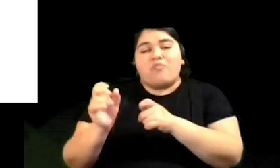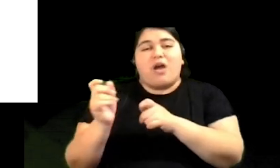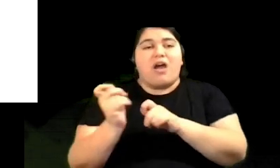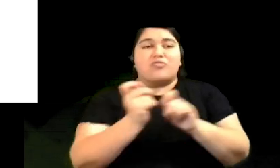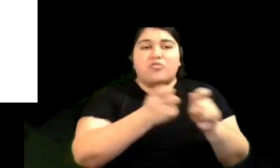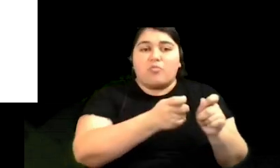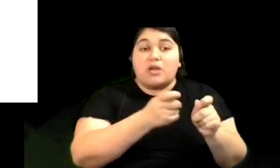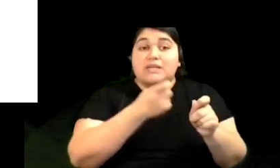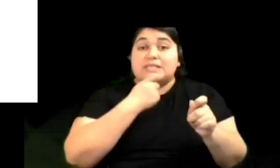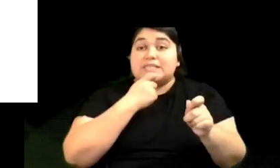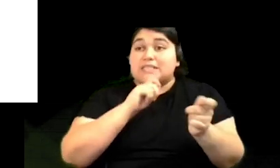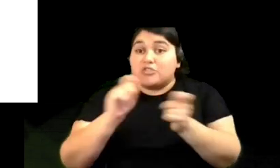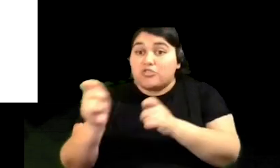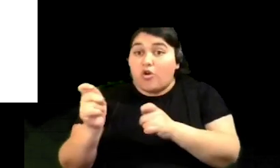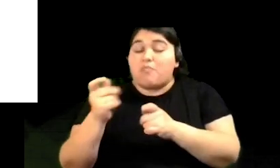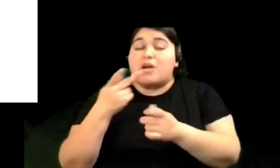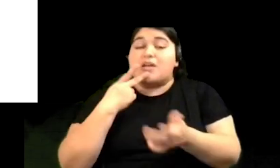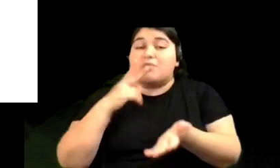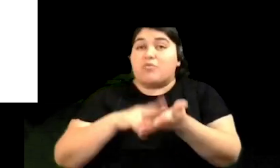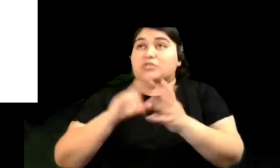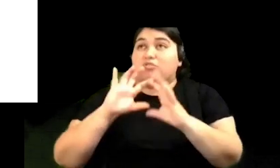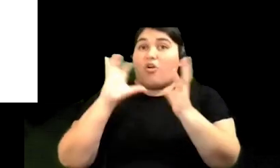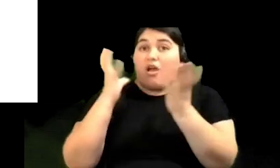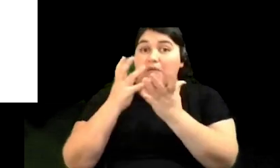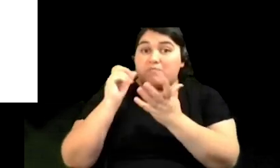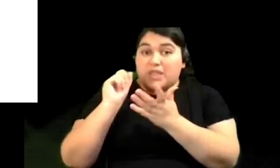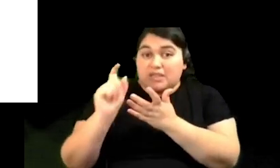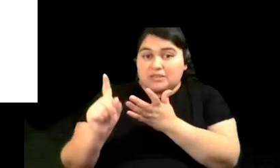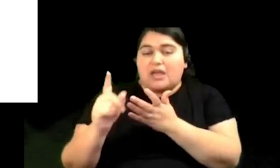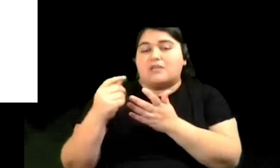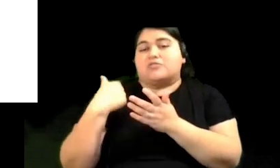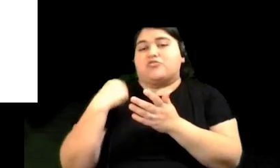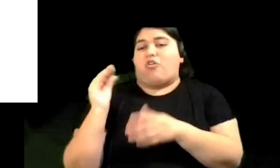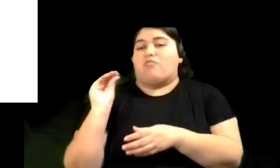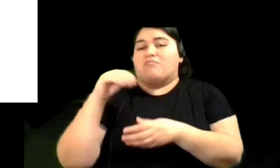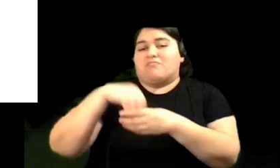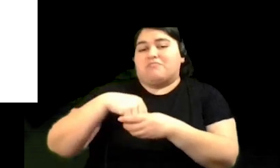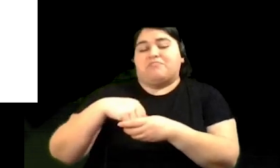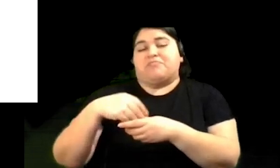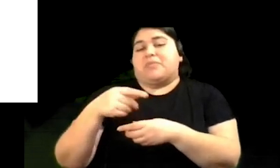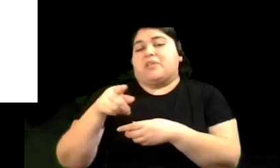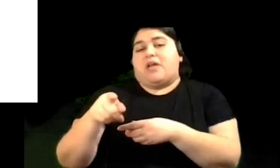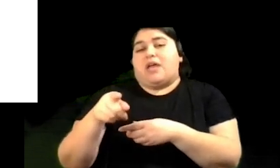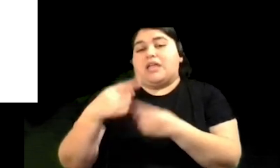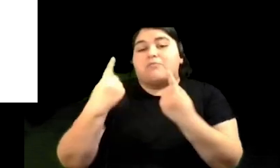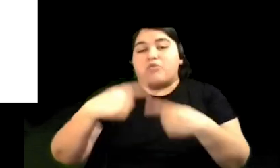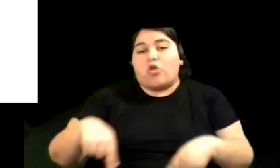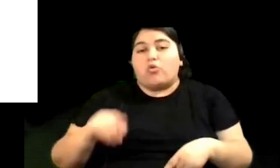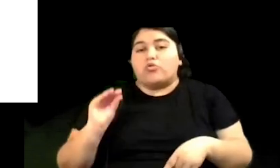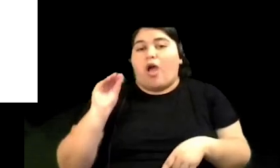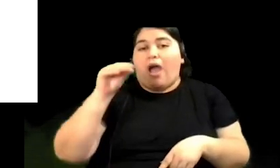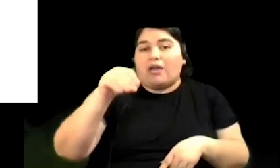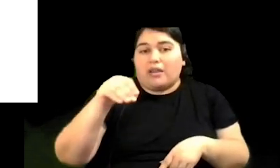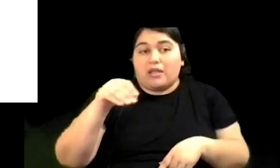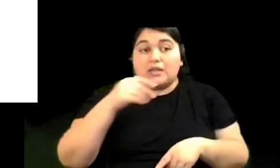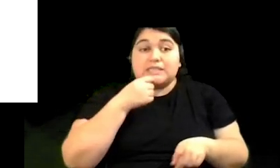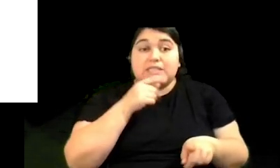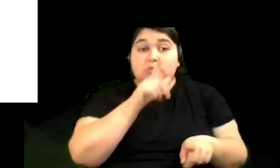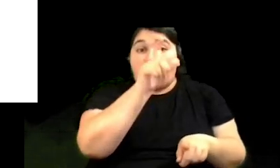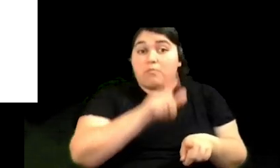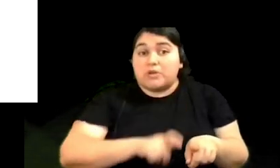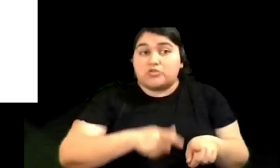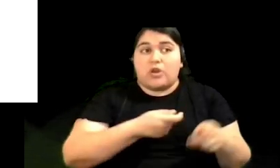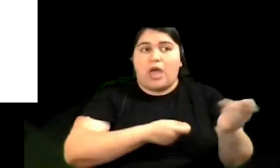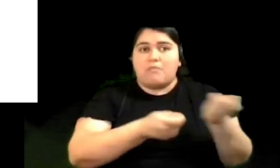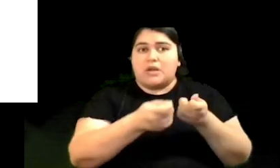hay sustituto en materia de imposición ambiental, ¿qué va a pasar? Yo le aplico el tributo ambiental a ese producto y si es una persona que maneja todo el